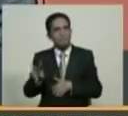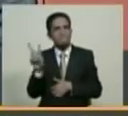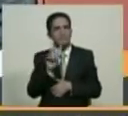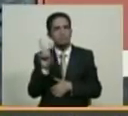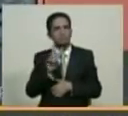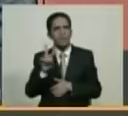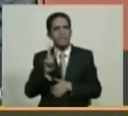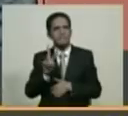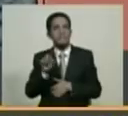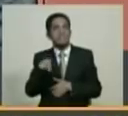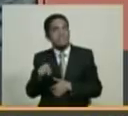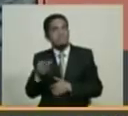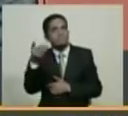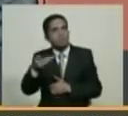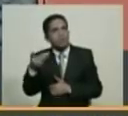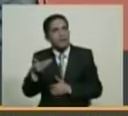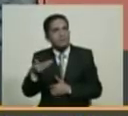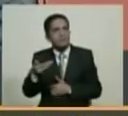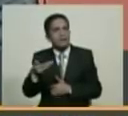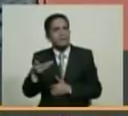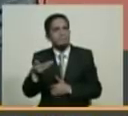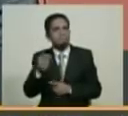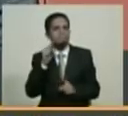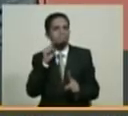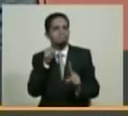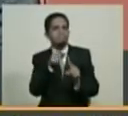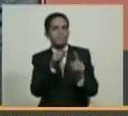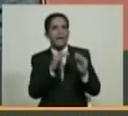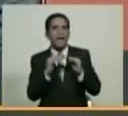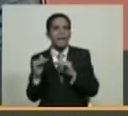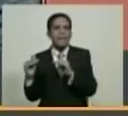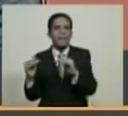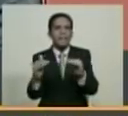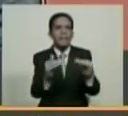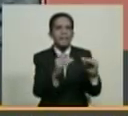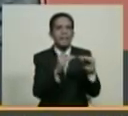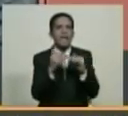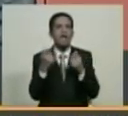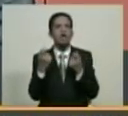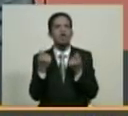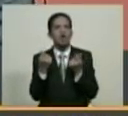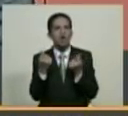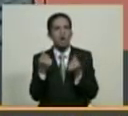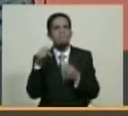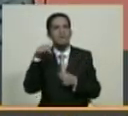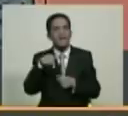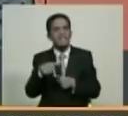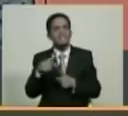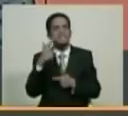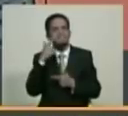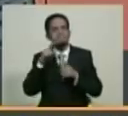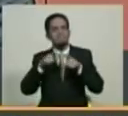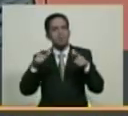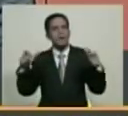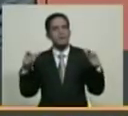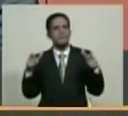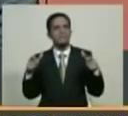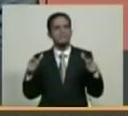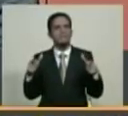el evento clave para la búsqueda del equilibrio de la estabilidad económica y de la prosperidad.